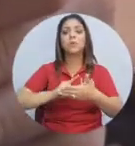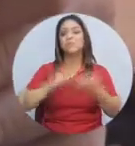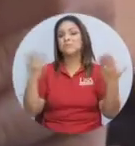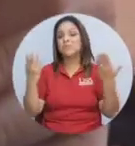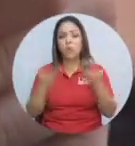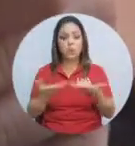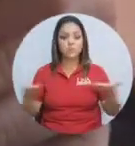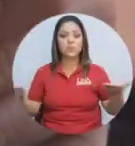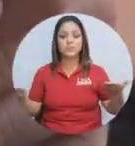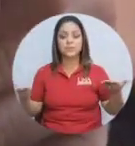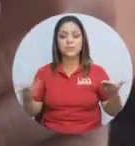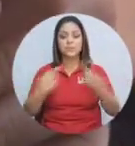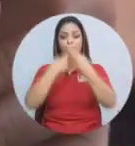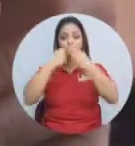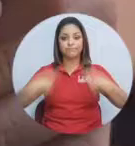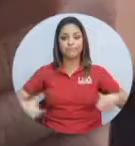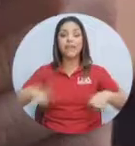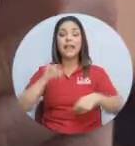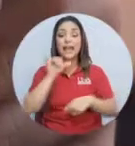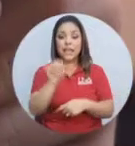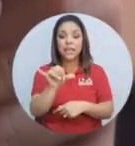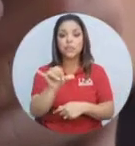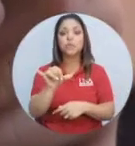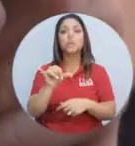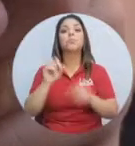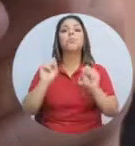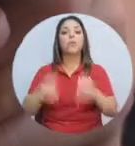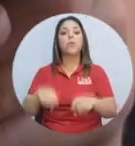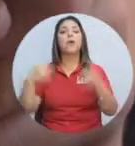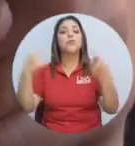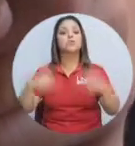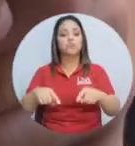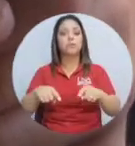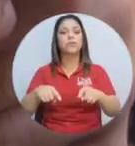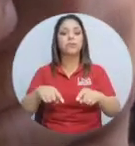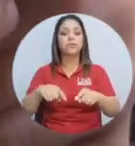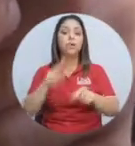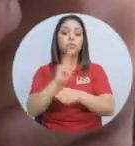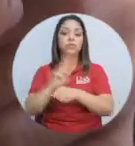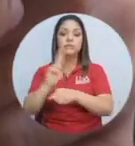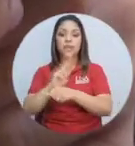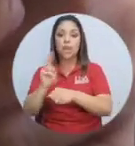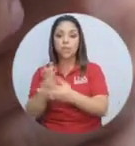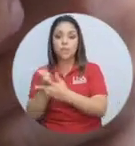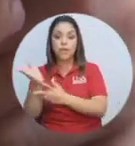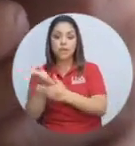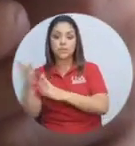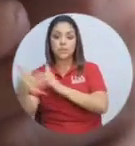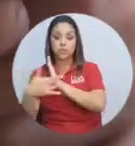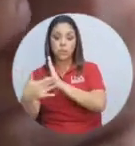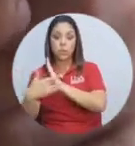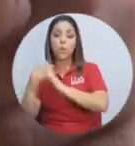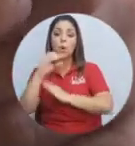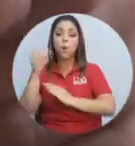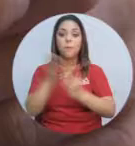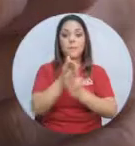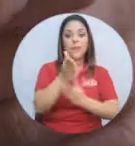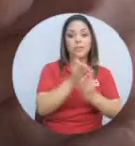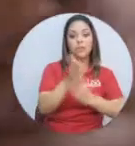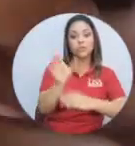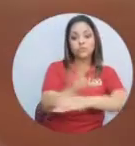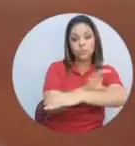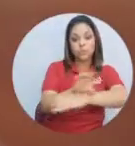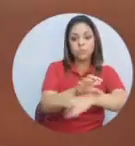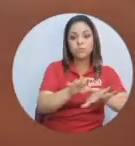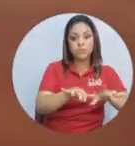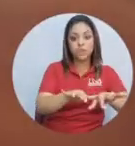de discriminación y de acto discriminatorio que se pueda dar utilizando medios tecnológicos, ¿verdad?